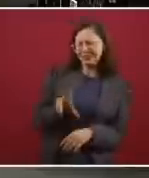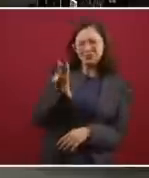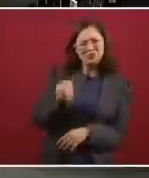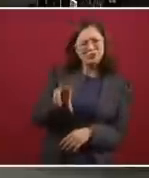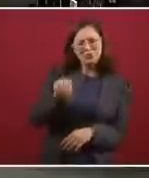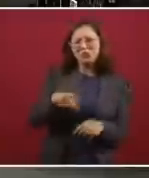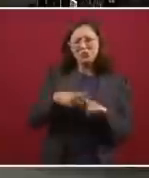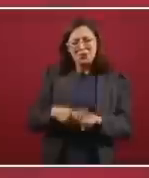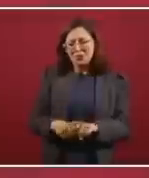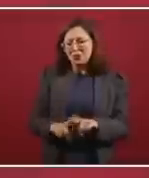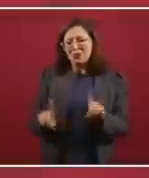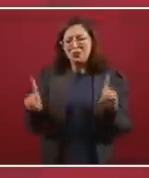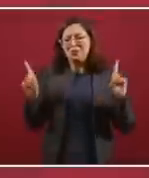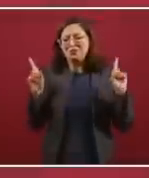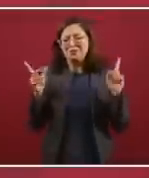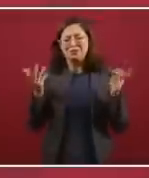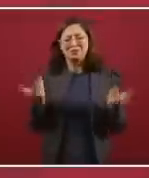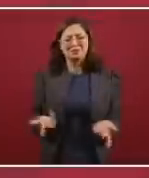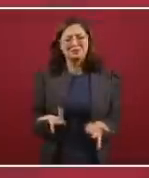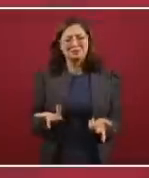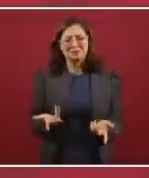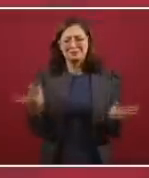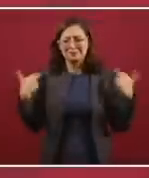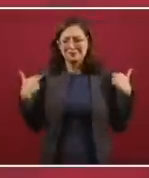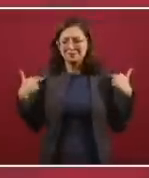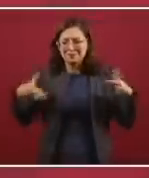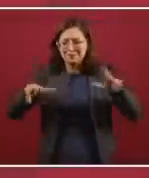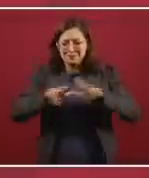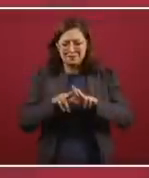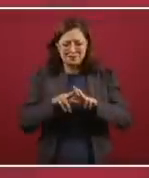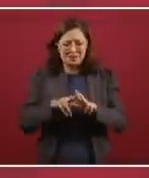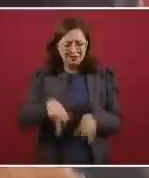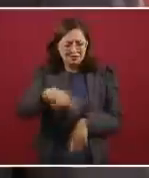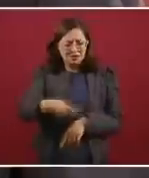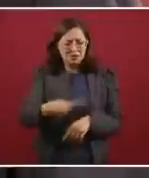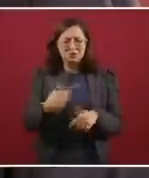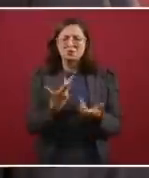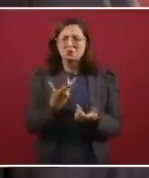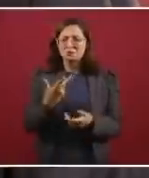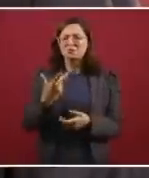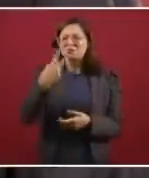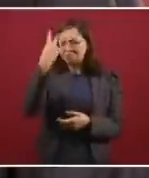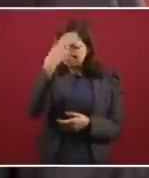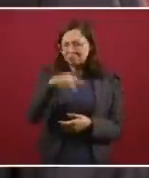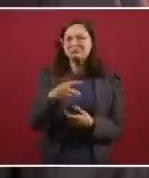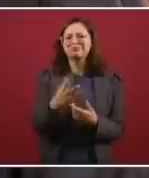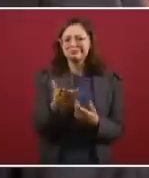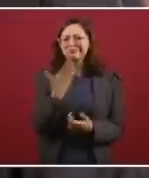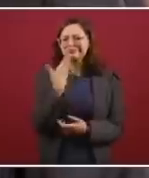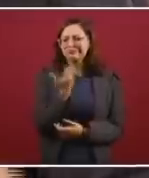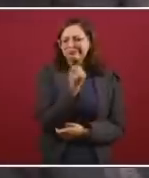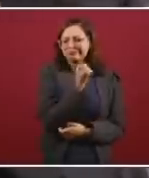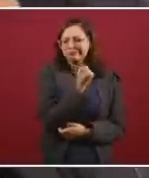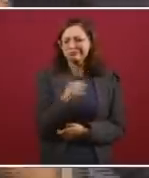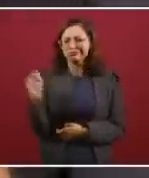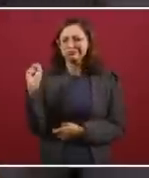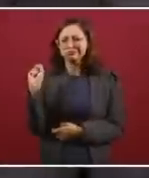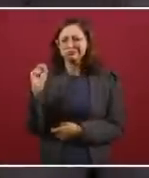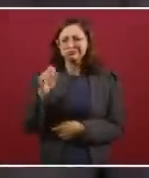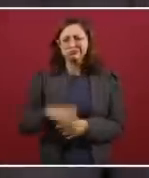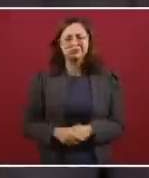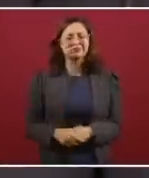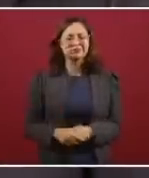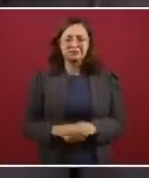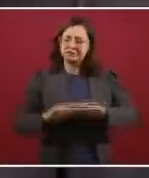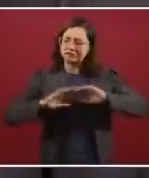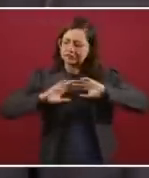Al contrario, los maestros de México están capacitados y ya